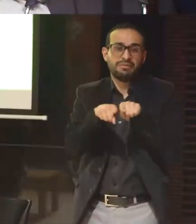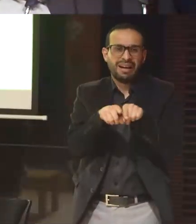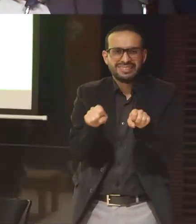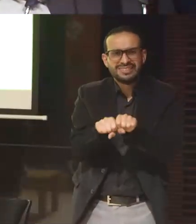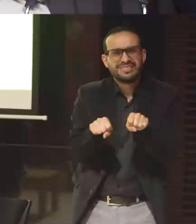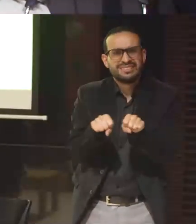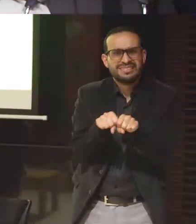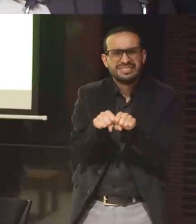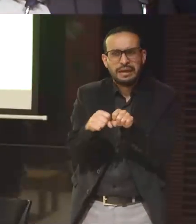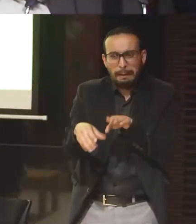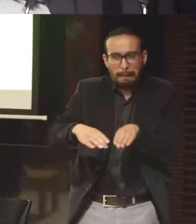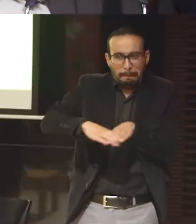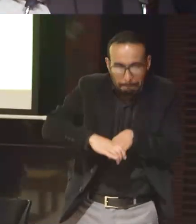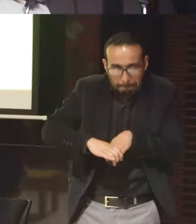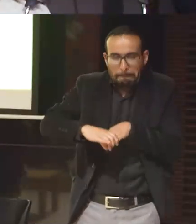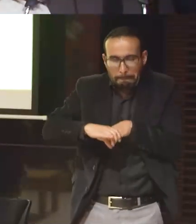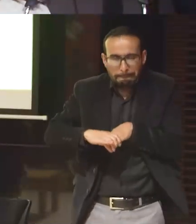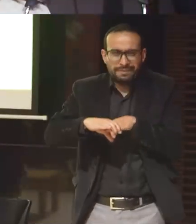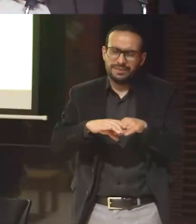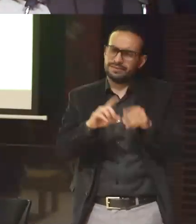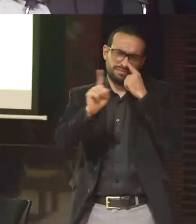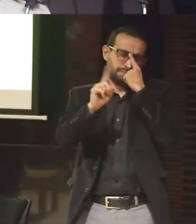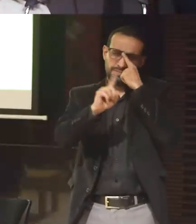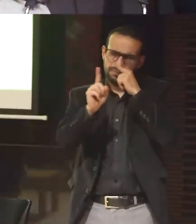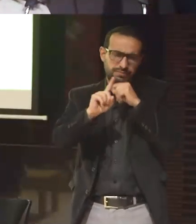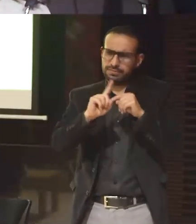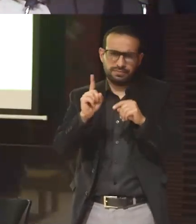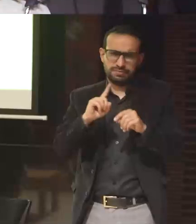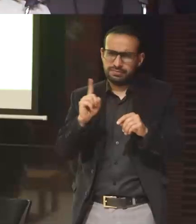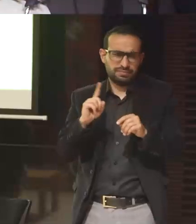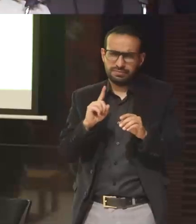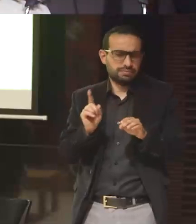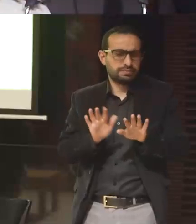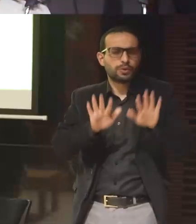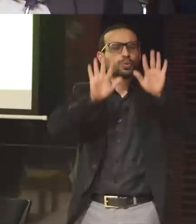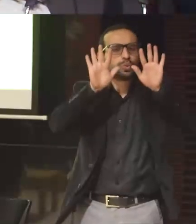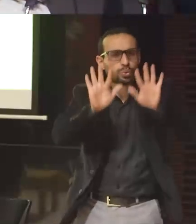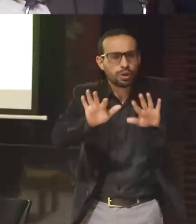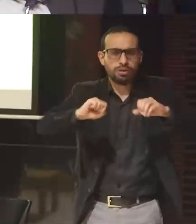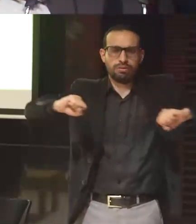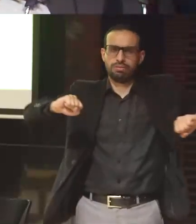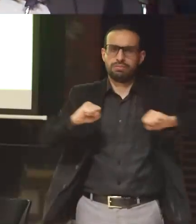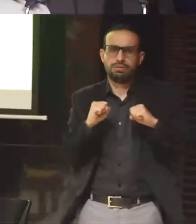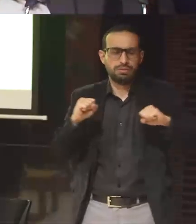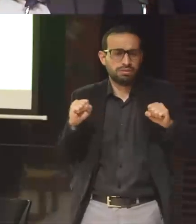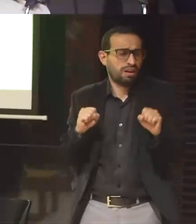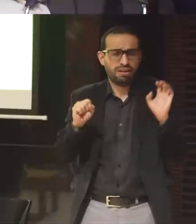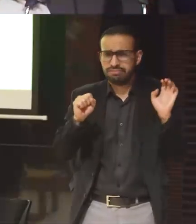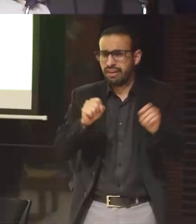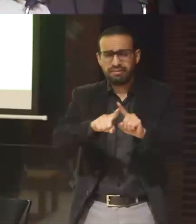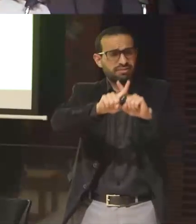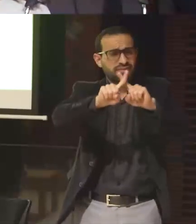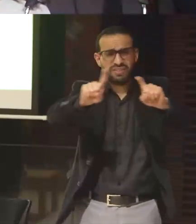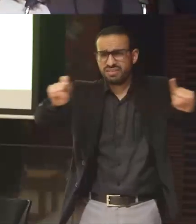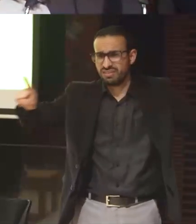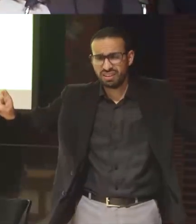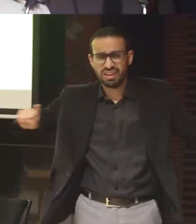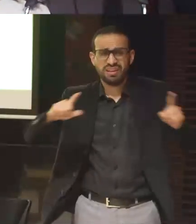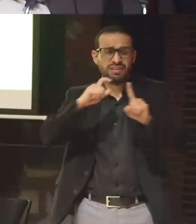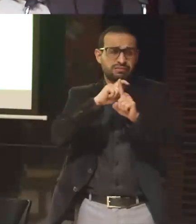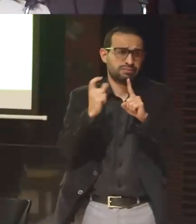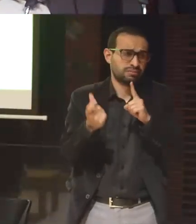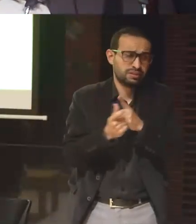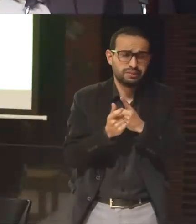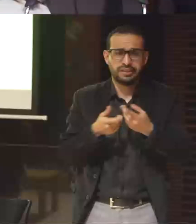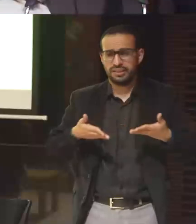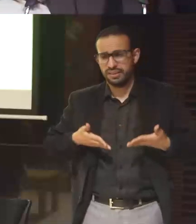tenga en cuenta y parta de la base que hay demasiada heterogeneidad y que hay diversidad radical en términos culturales, en términos de origen, etcétera, en